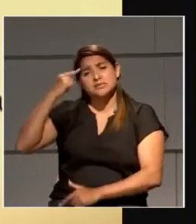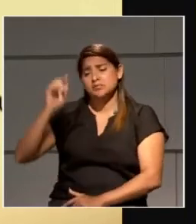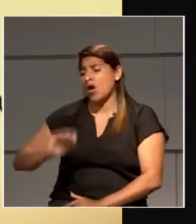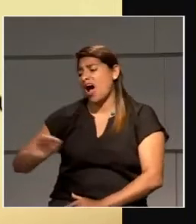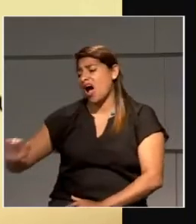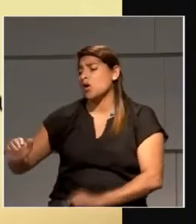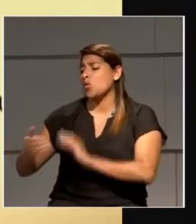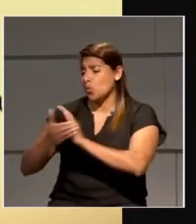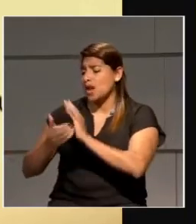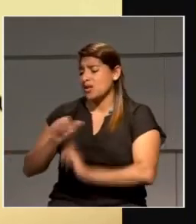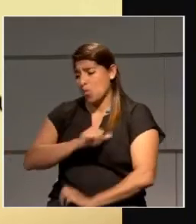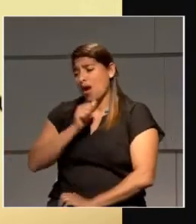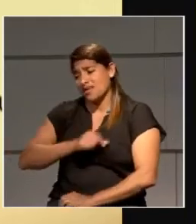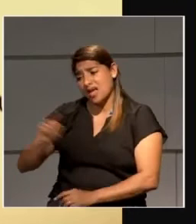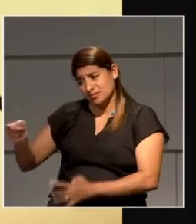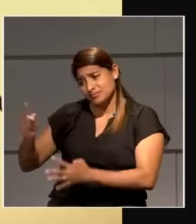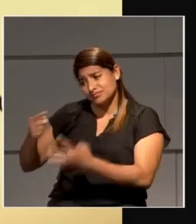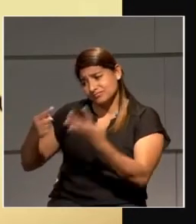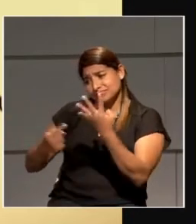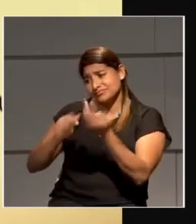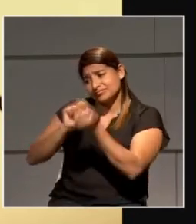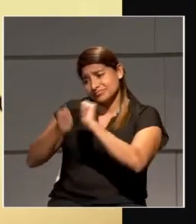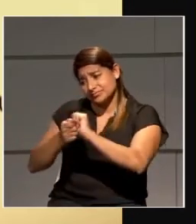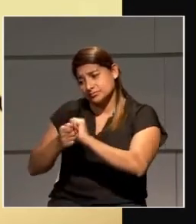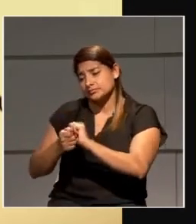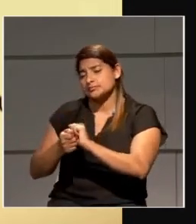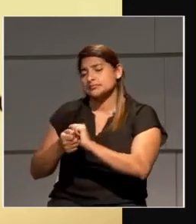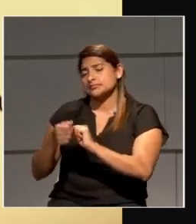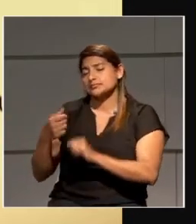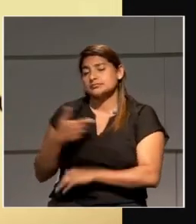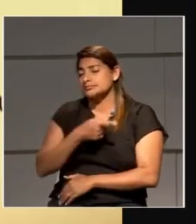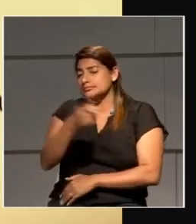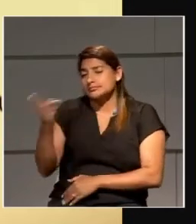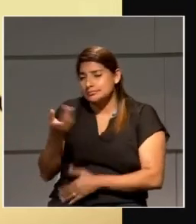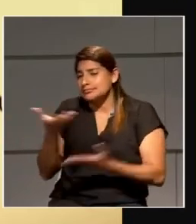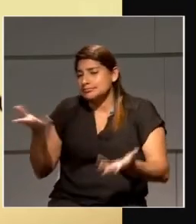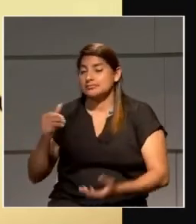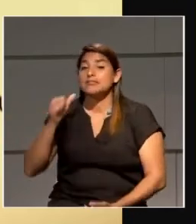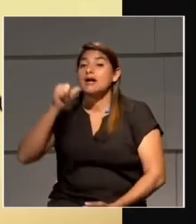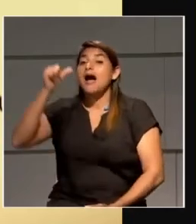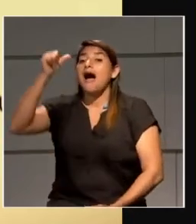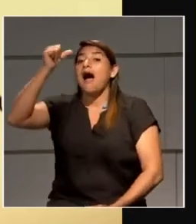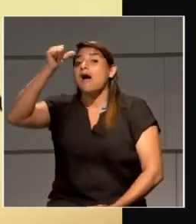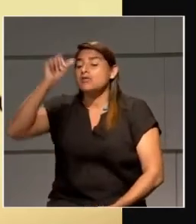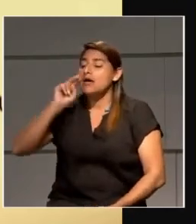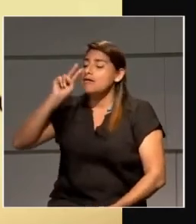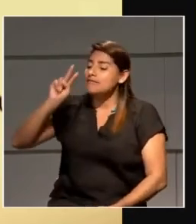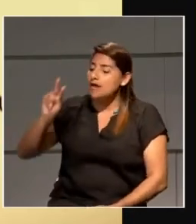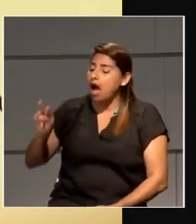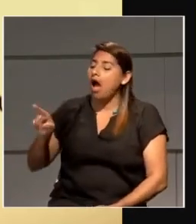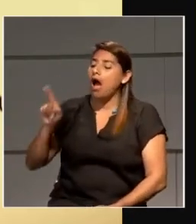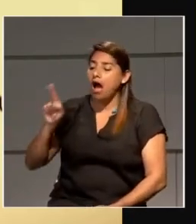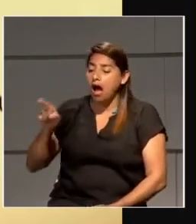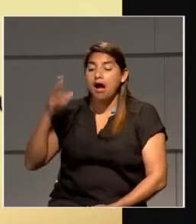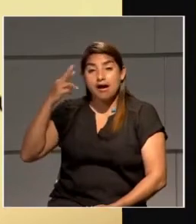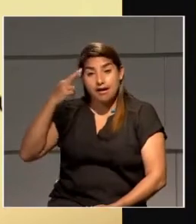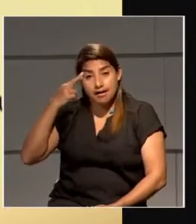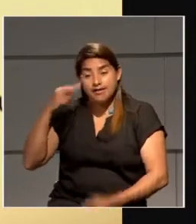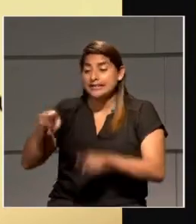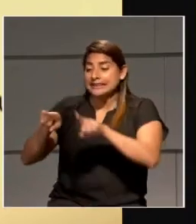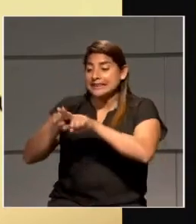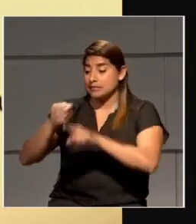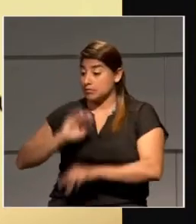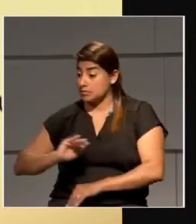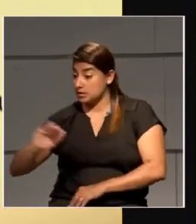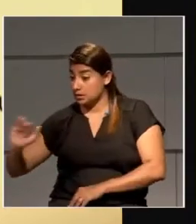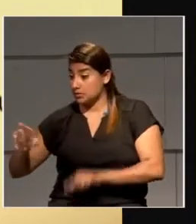solo tengan cualidades, pero entonces la invitación es a que las personas adultas reconozcamos que esas